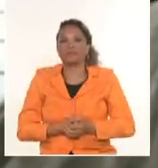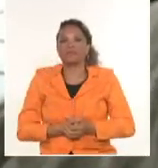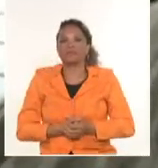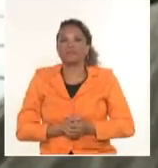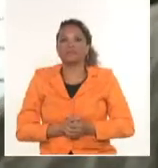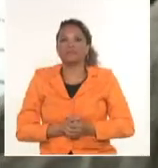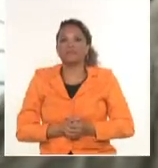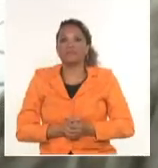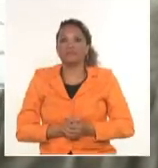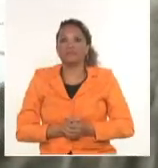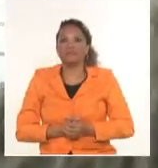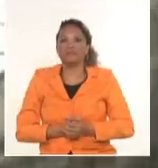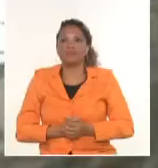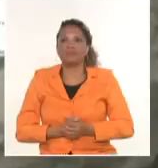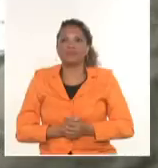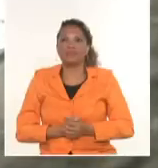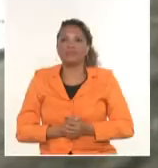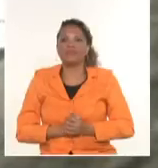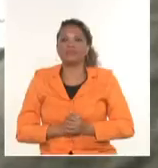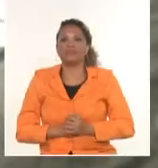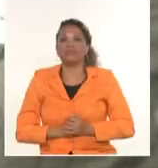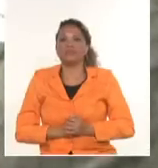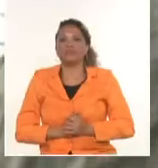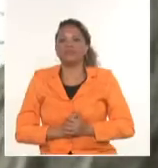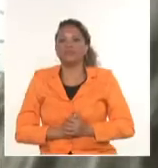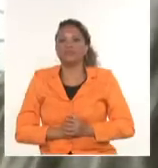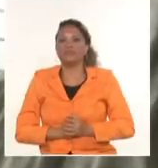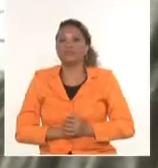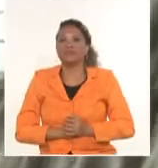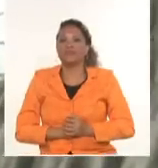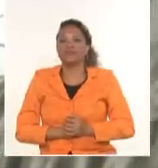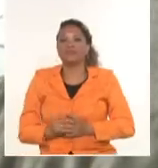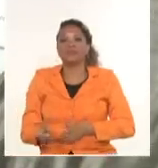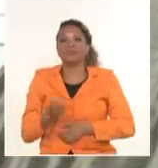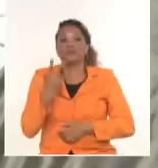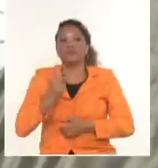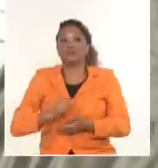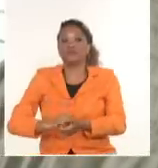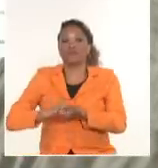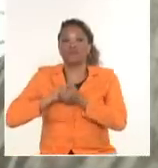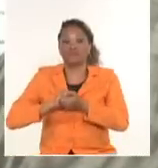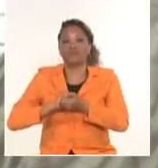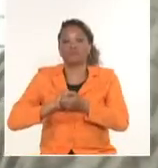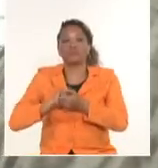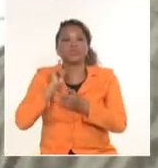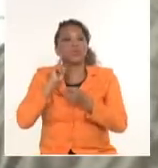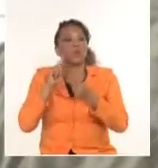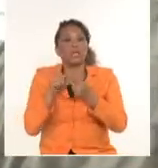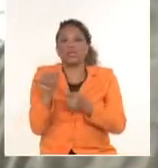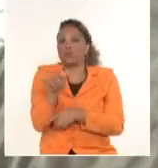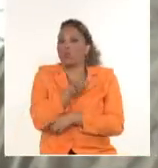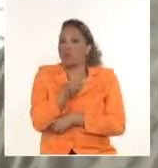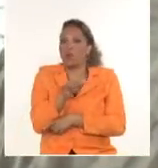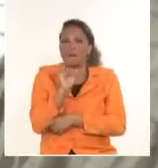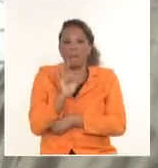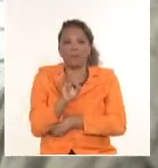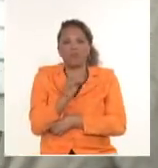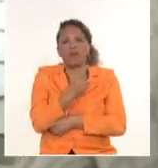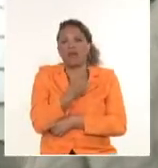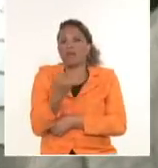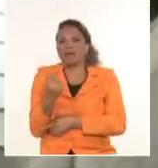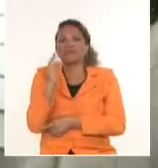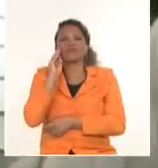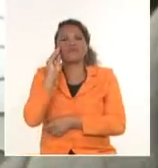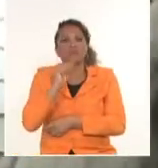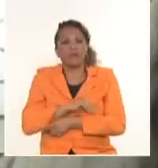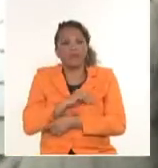porque son dos gladiadores, 2 luchadores que han tenido un objetivo en común, pero han sabido cada cual es el rol que han